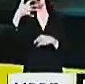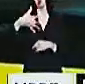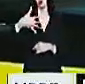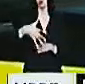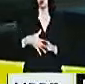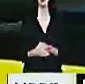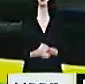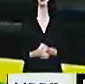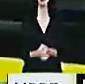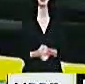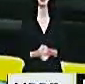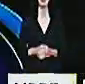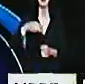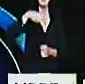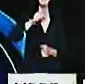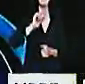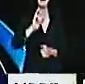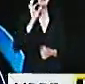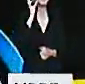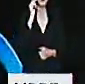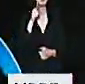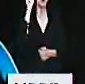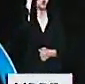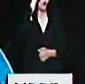muy, muy, muy clave. May, ¿qué te parece ese punto?